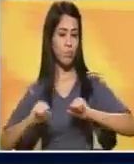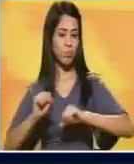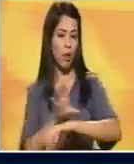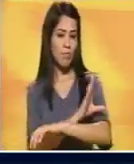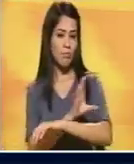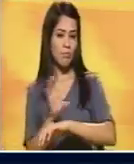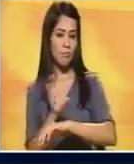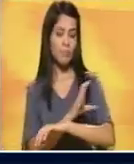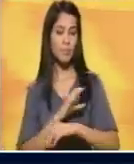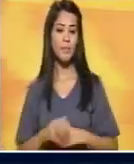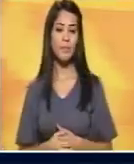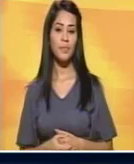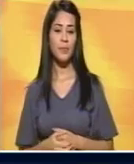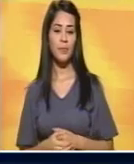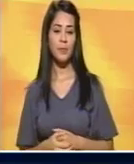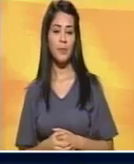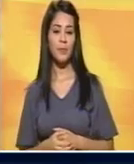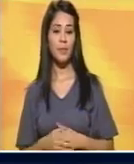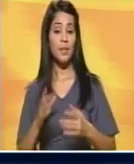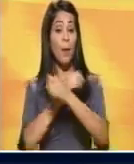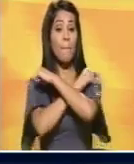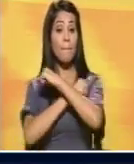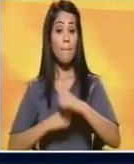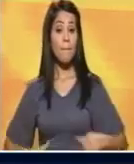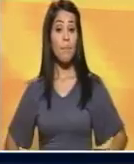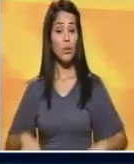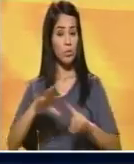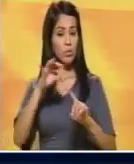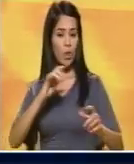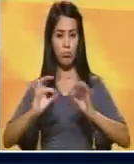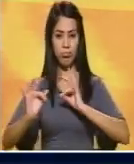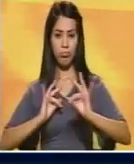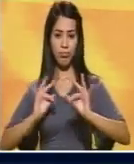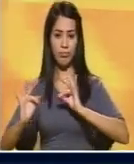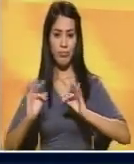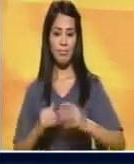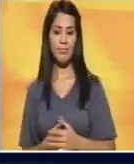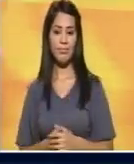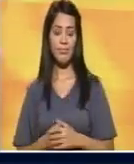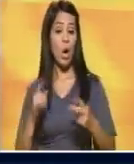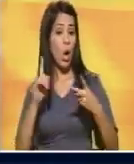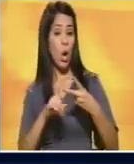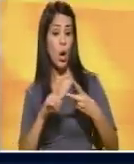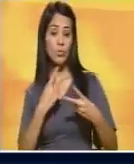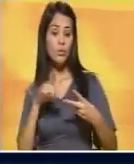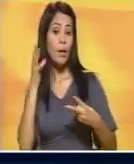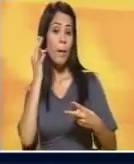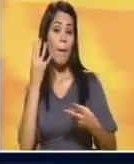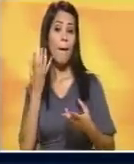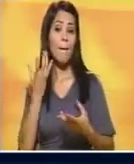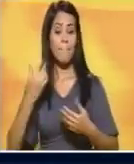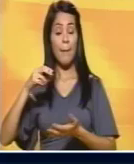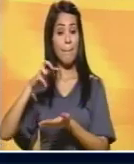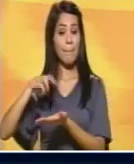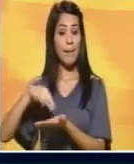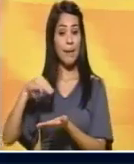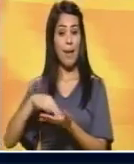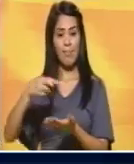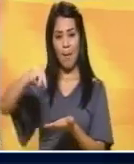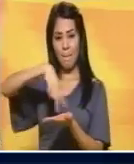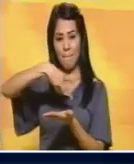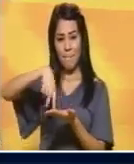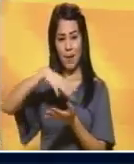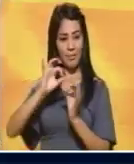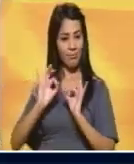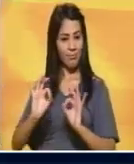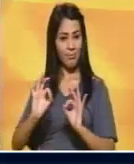Cirujano. Narimán Batica, Miss Portuguesa, seleccionó la actuación para su prueba de talento. Oriana Gil, Miss Miranda, escogió un baile típico de